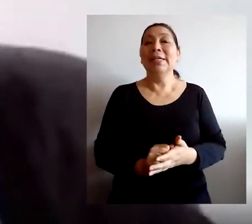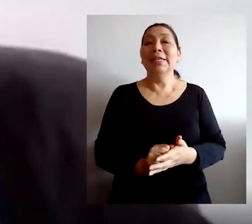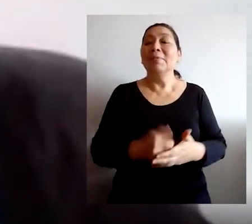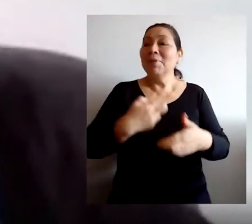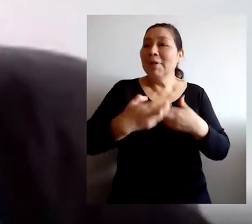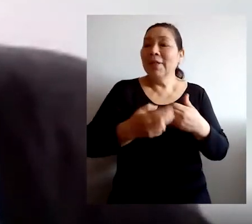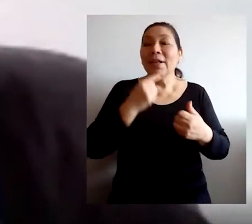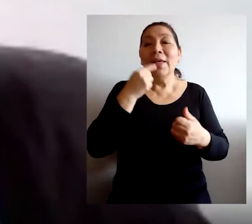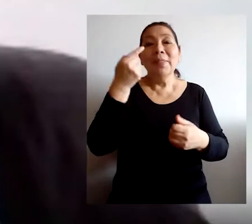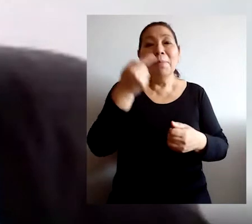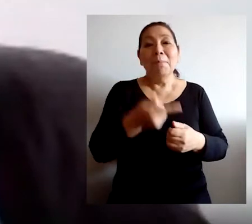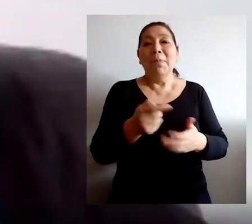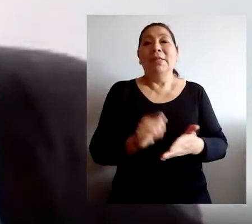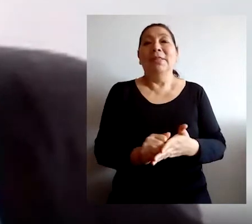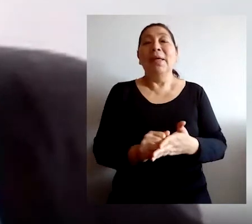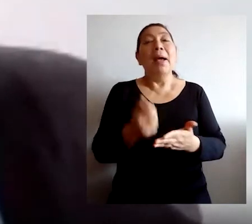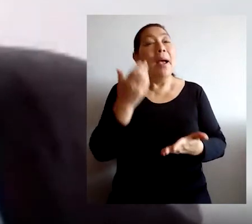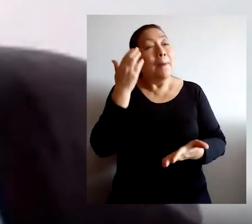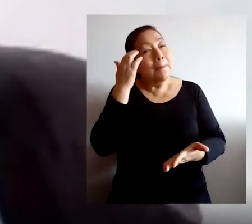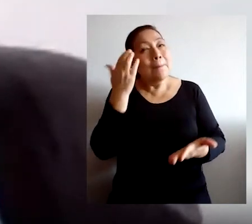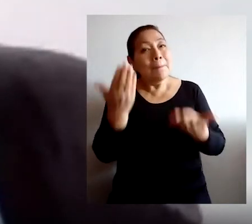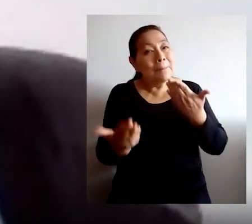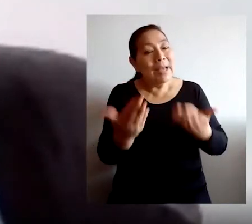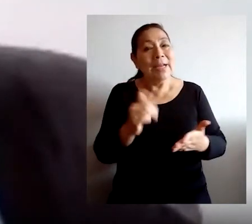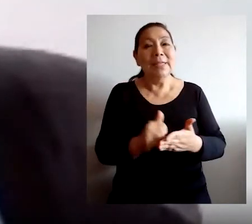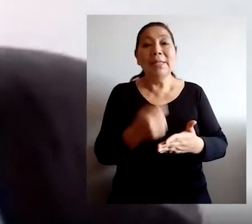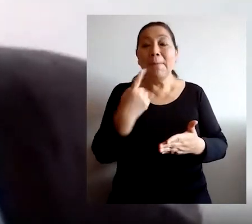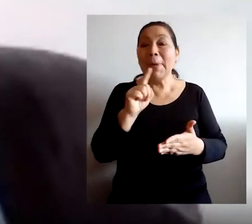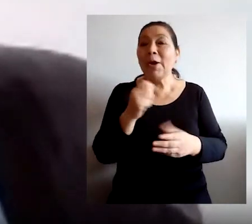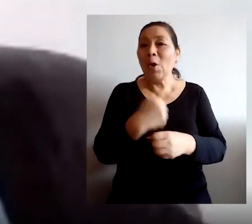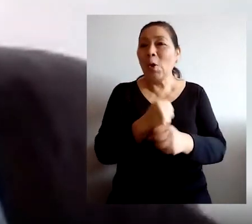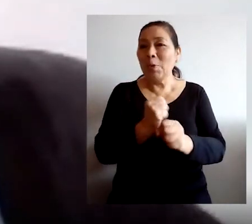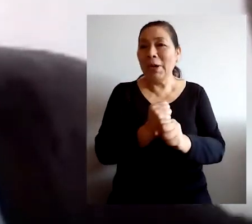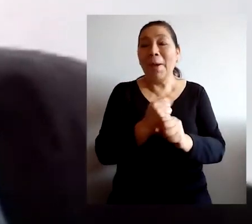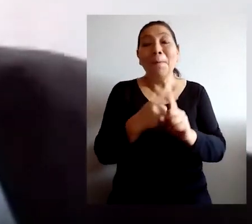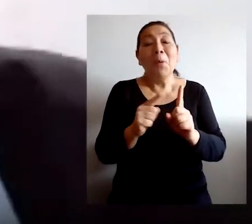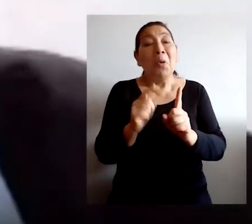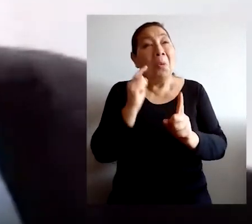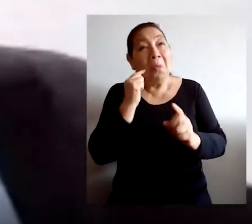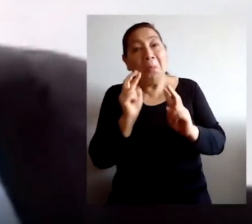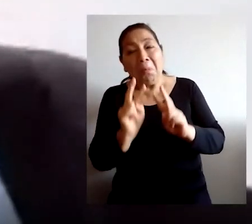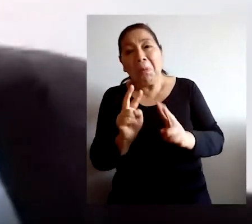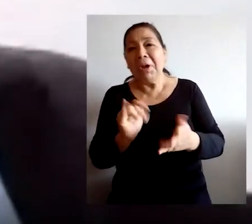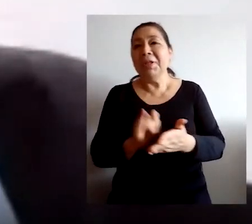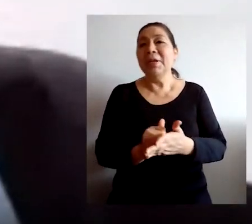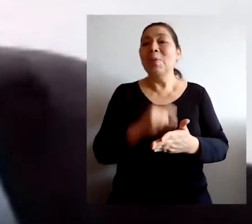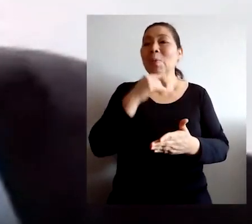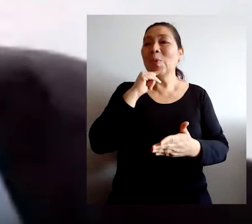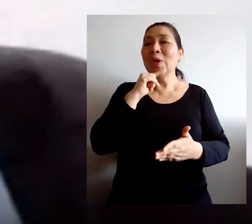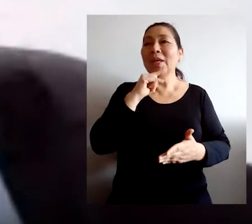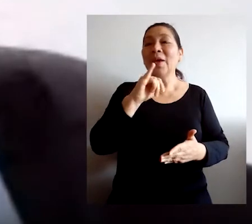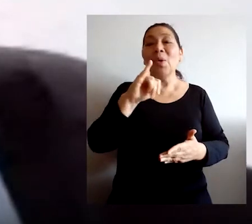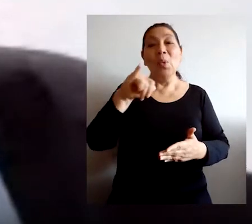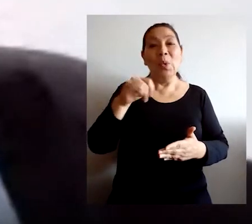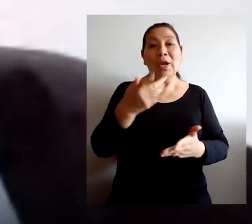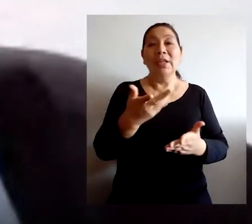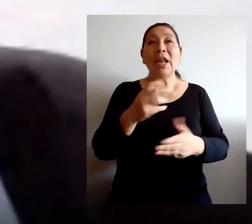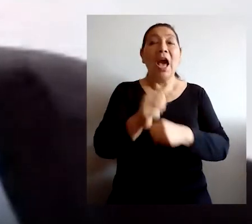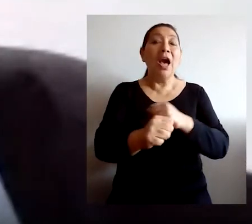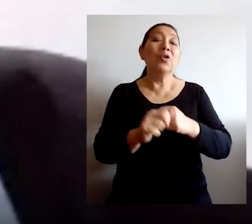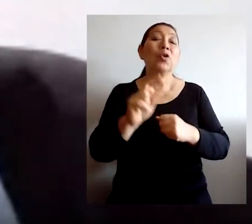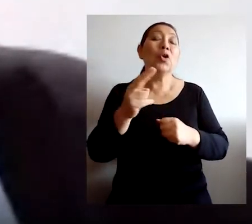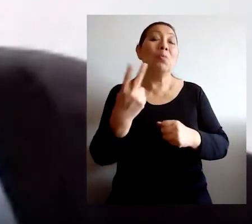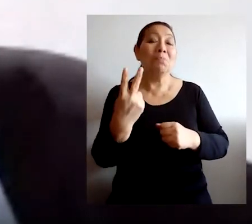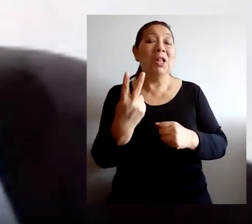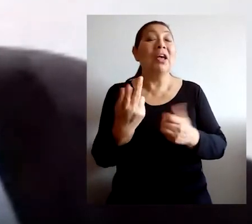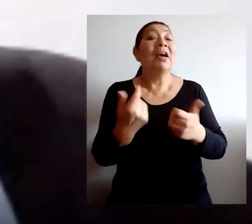es improcedente la demanda es que carece de interés para orar. Poniéndonos el escenario que la señora fue al PET en el